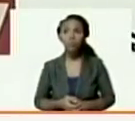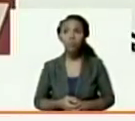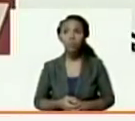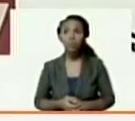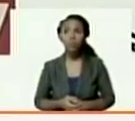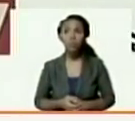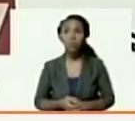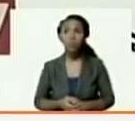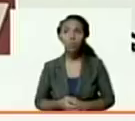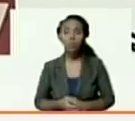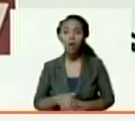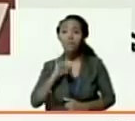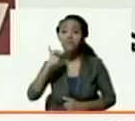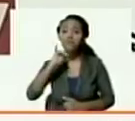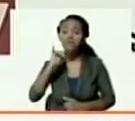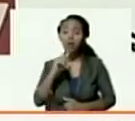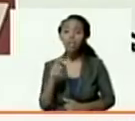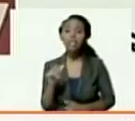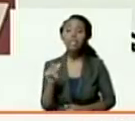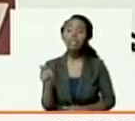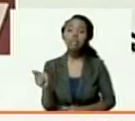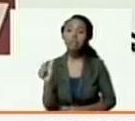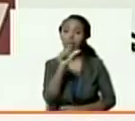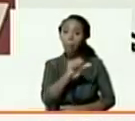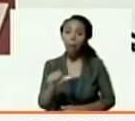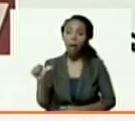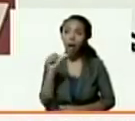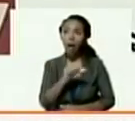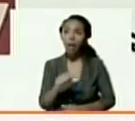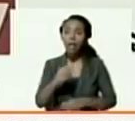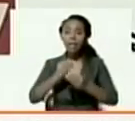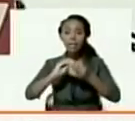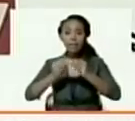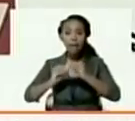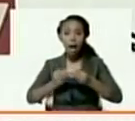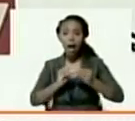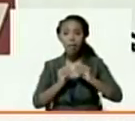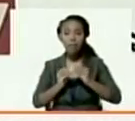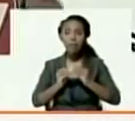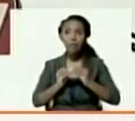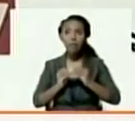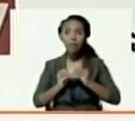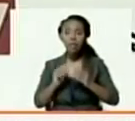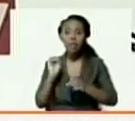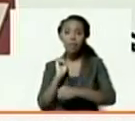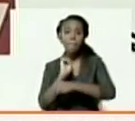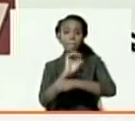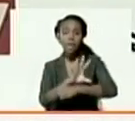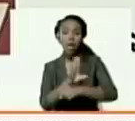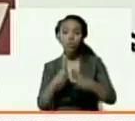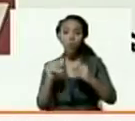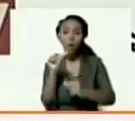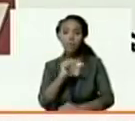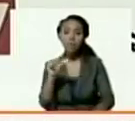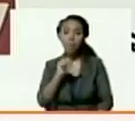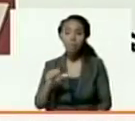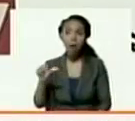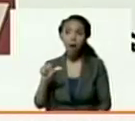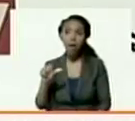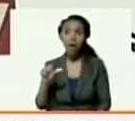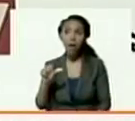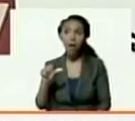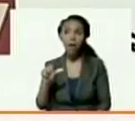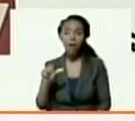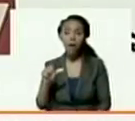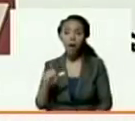al informe semanal que se realiza y se envía todas las semanas